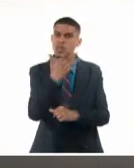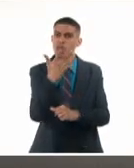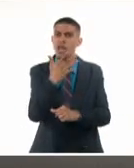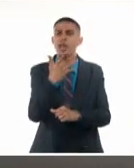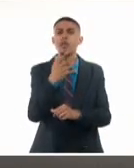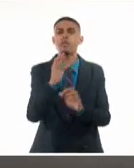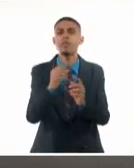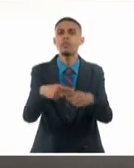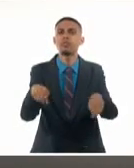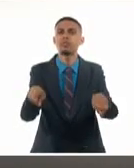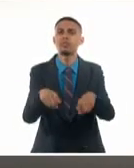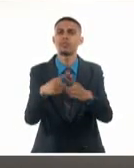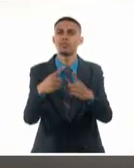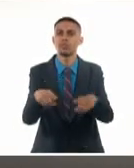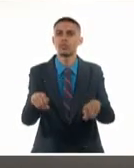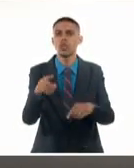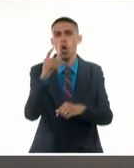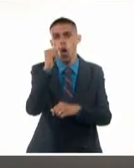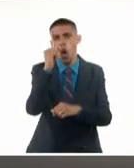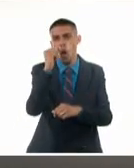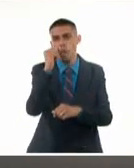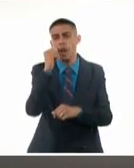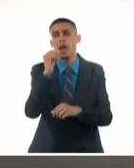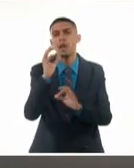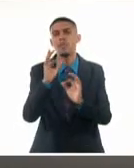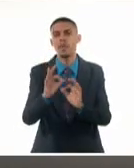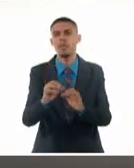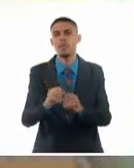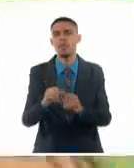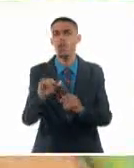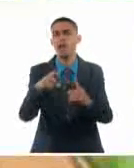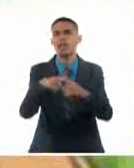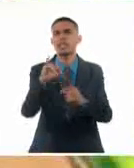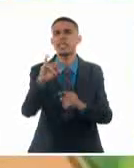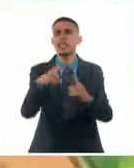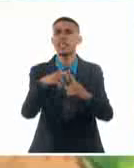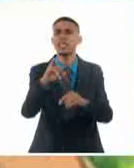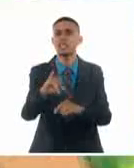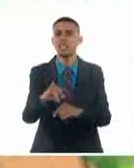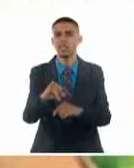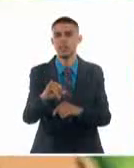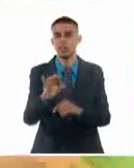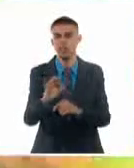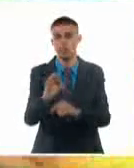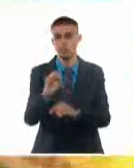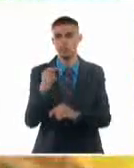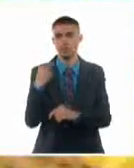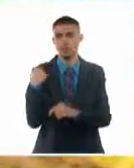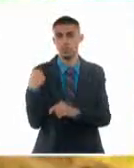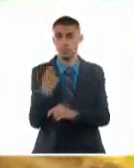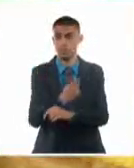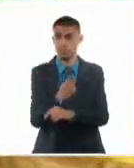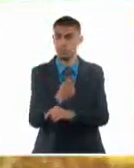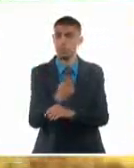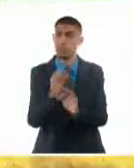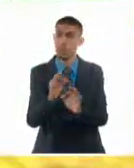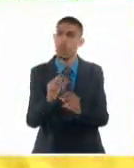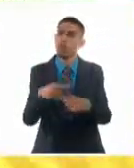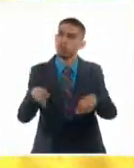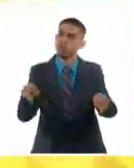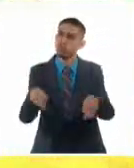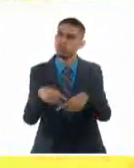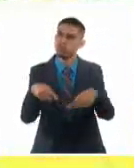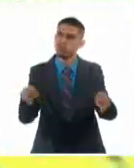cantante Enrique Corona, más conocido como Kiki Corona. Una gran parte de su carrera ha estado vinculada con la música